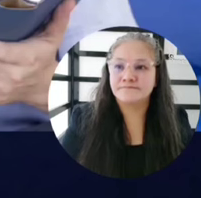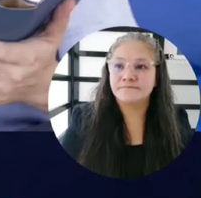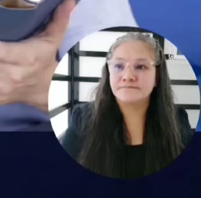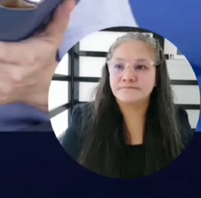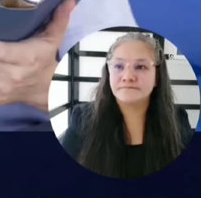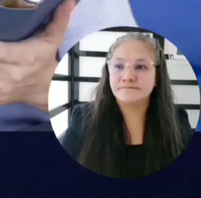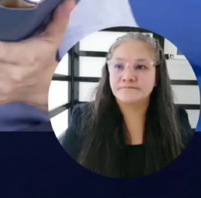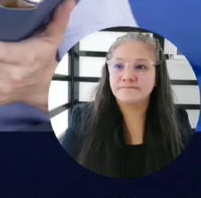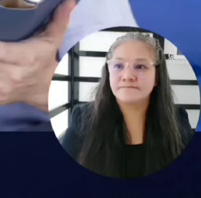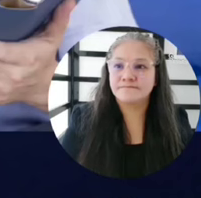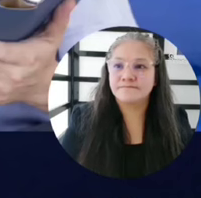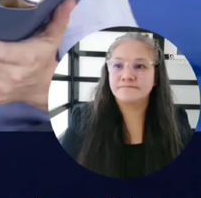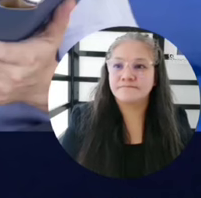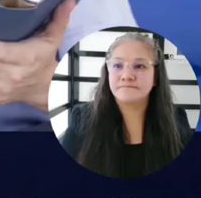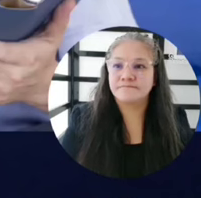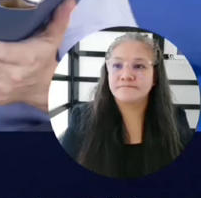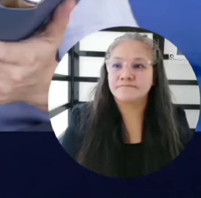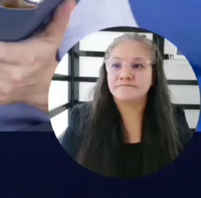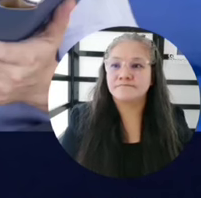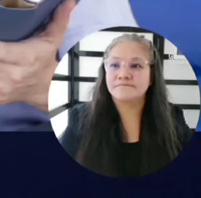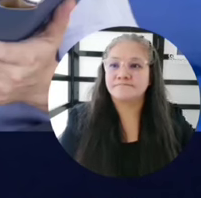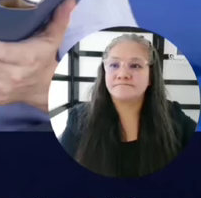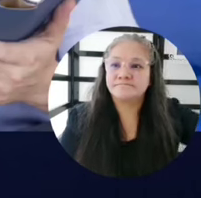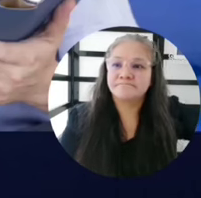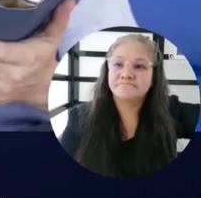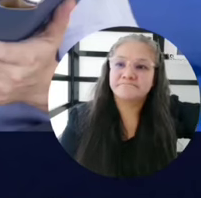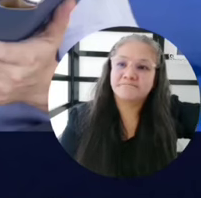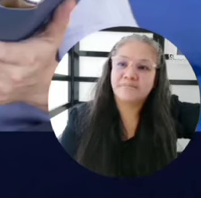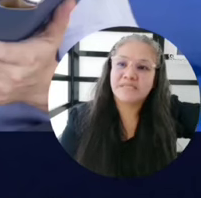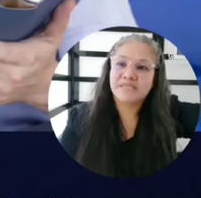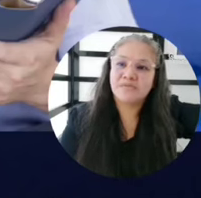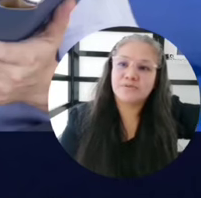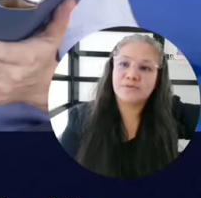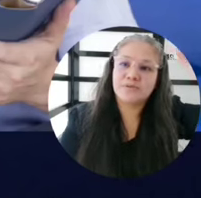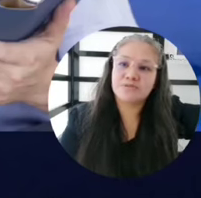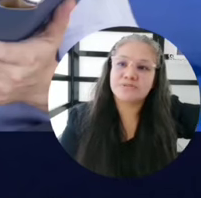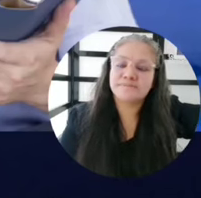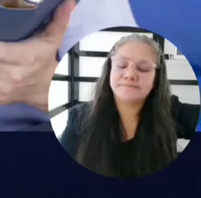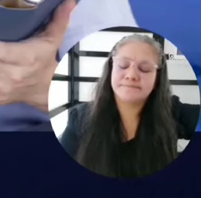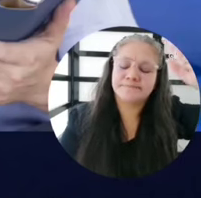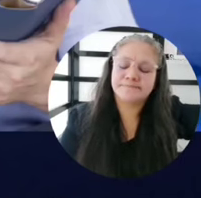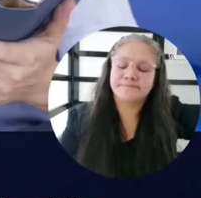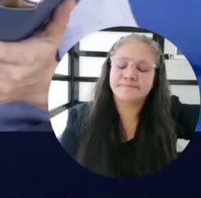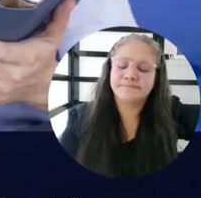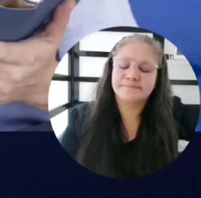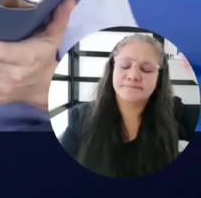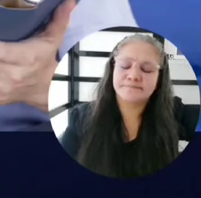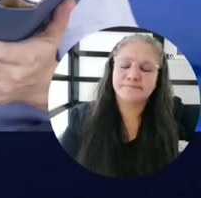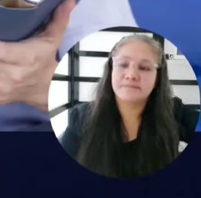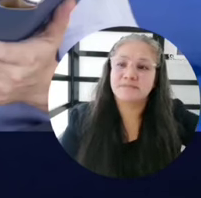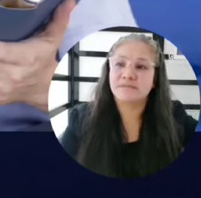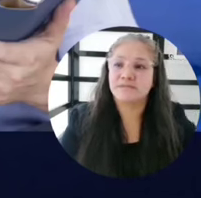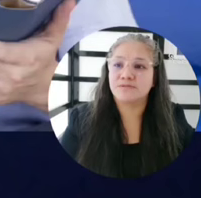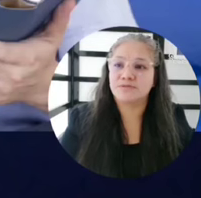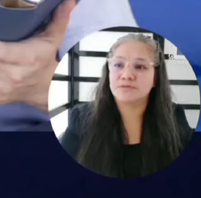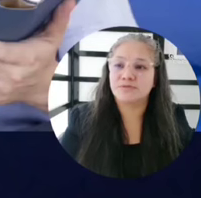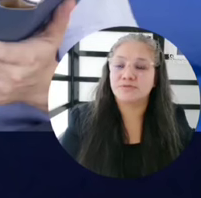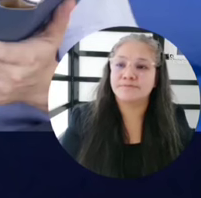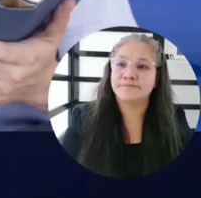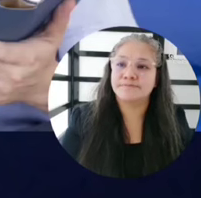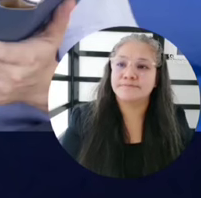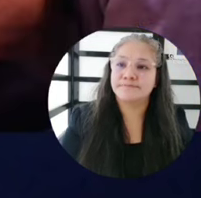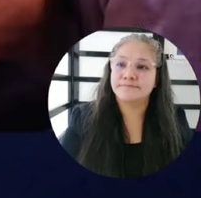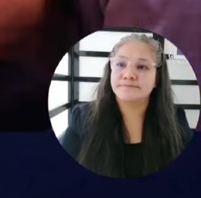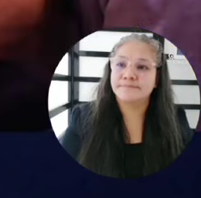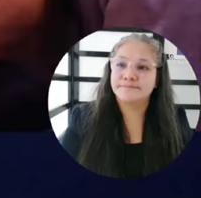leer, y los que hacen tales cosas no heredan el reino de Dios. Y la palabra borrachera se me pegó el ojo allí. Dijo: y no pude más.